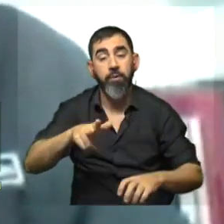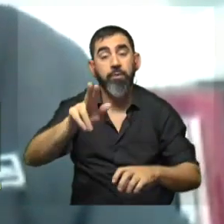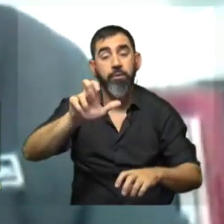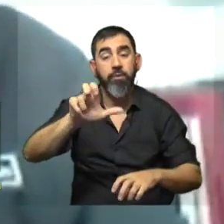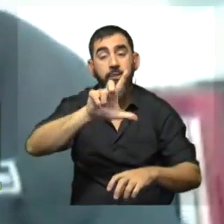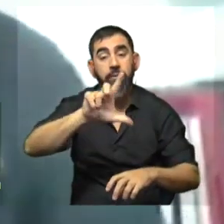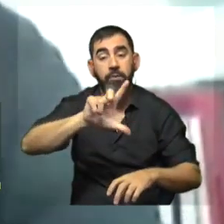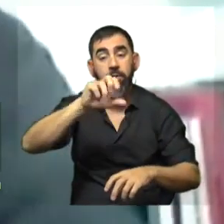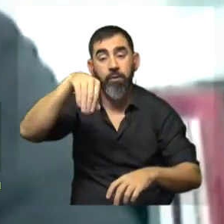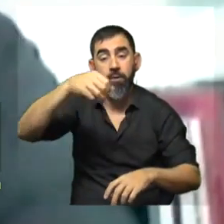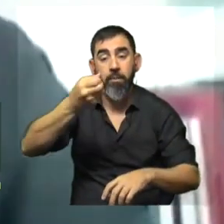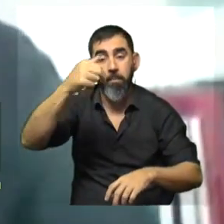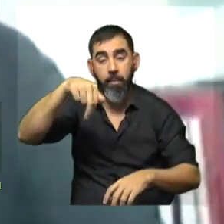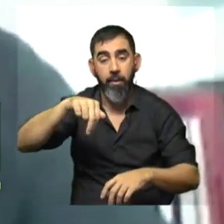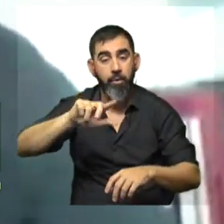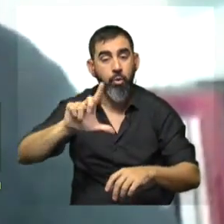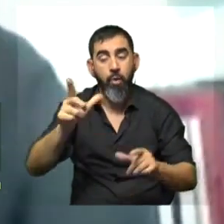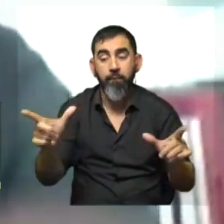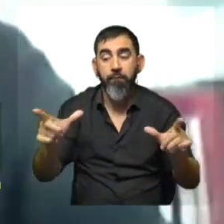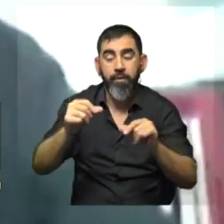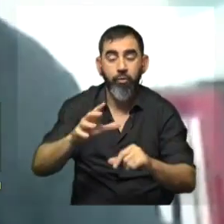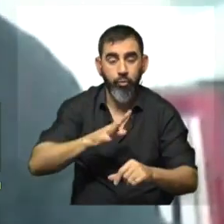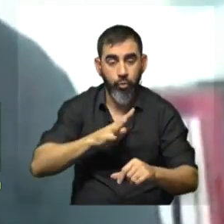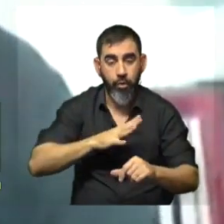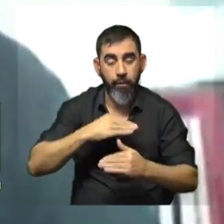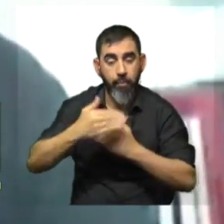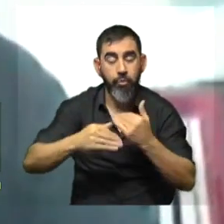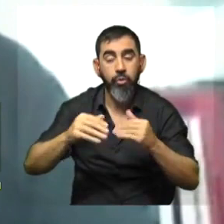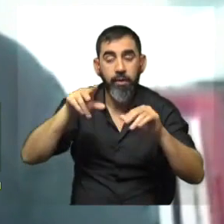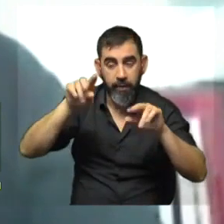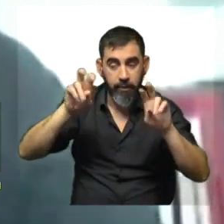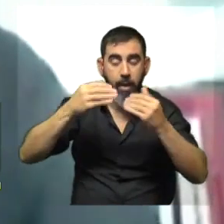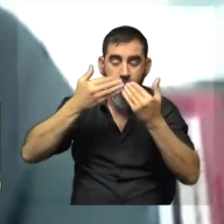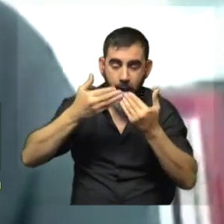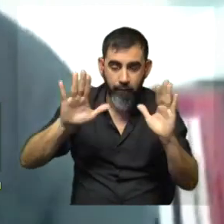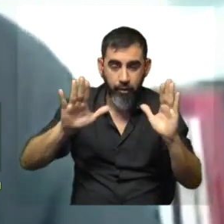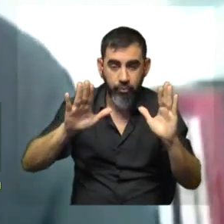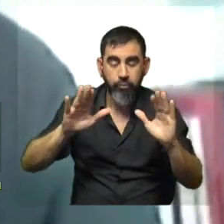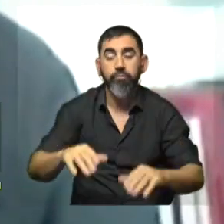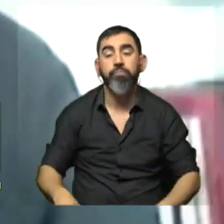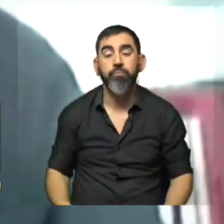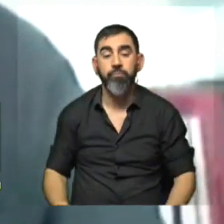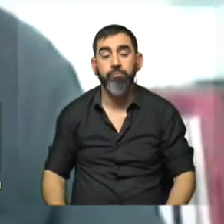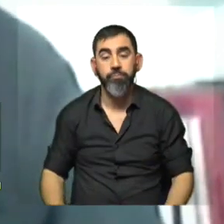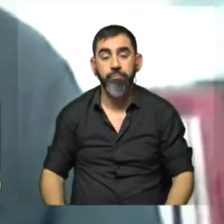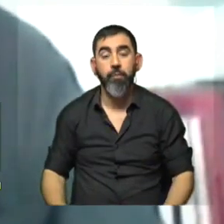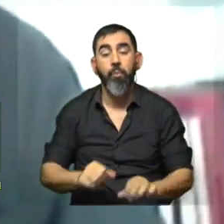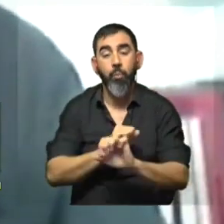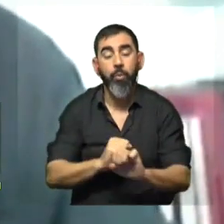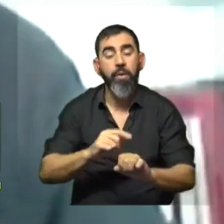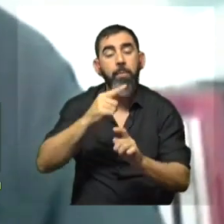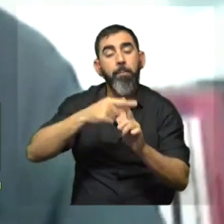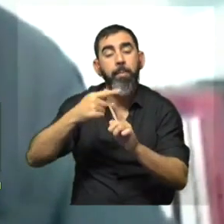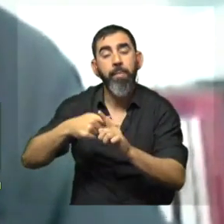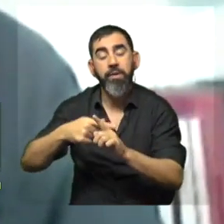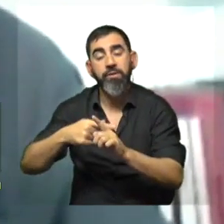decir que no está cabalmente cumplido. Es decir, el caso Gelman está abierto y sometido a supervisión. Uh-huh. Es probable que en un par de meses la